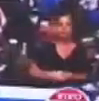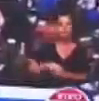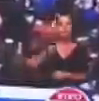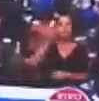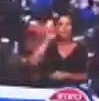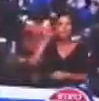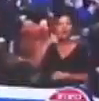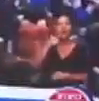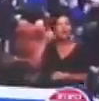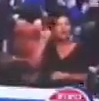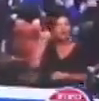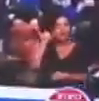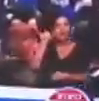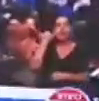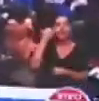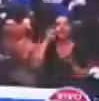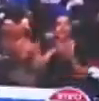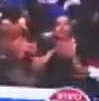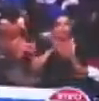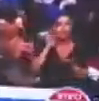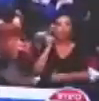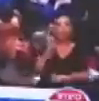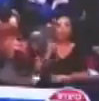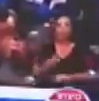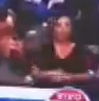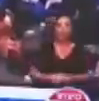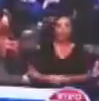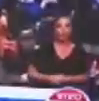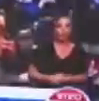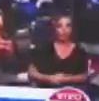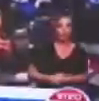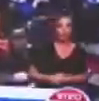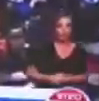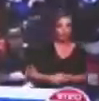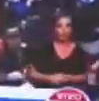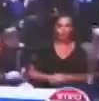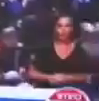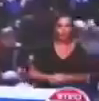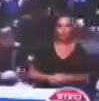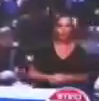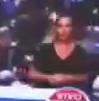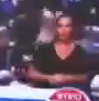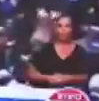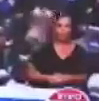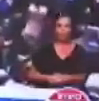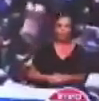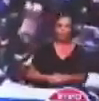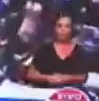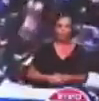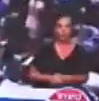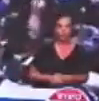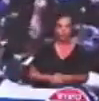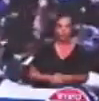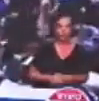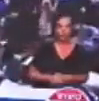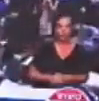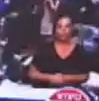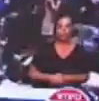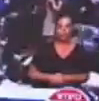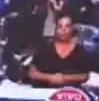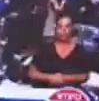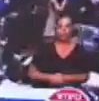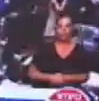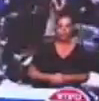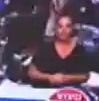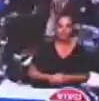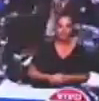al kirchnerismo, o están ahora divididos por la repartija de cargos en el Congreso, tanto en la Cámara de Diputados